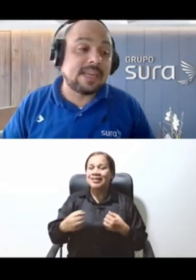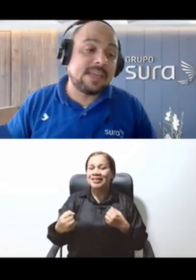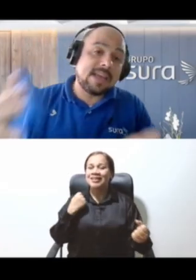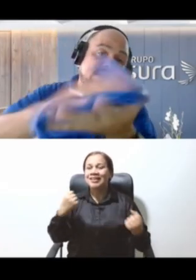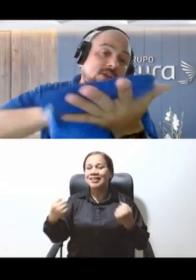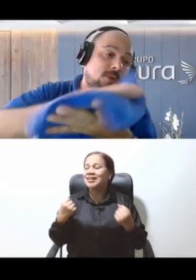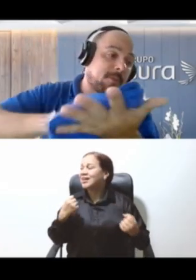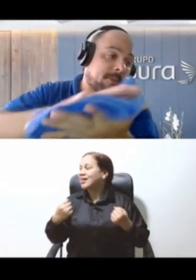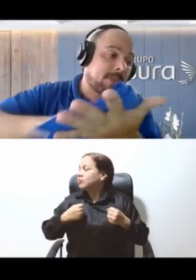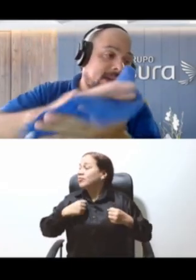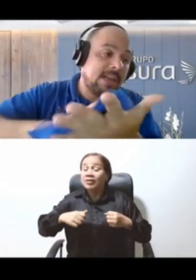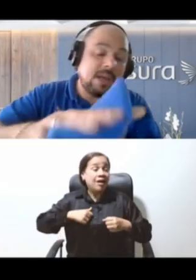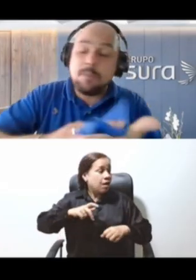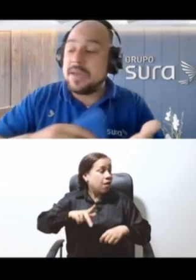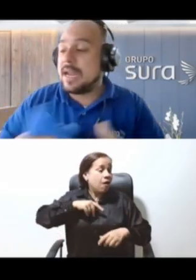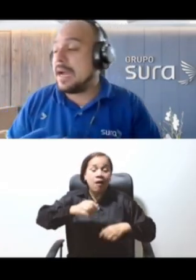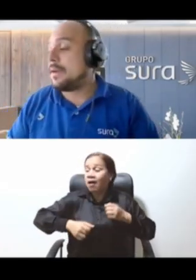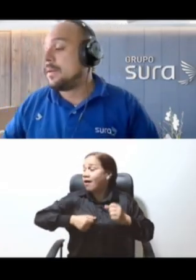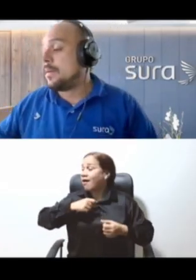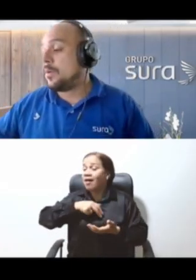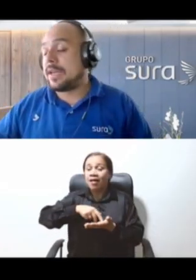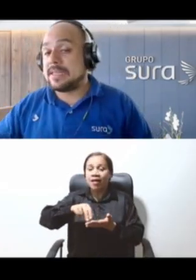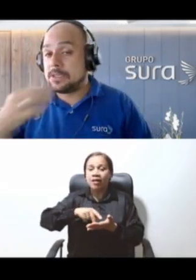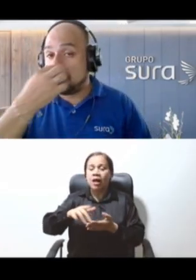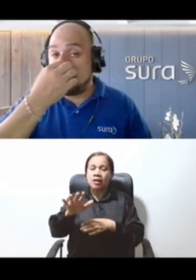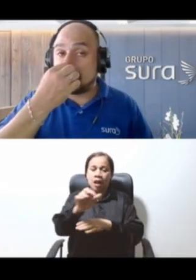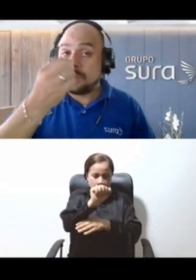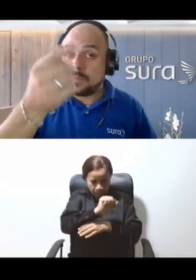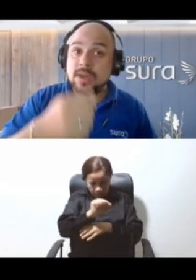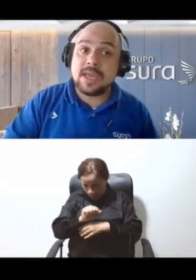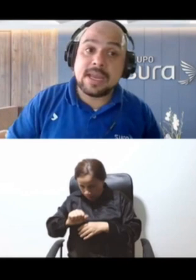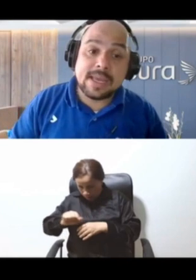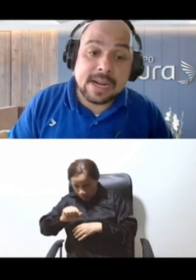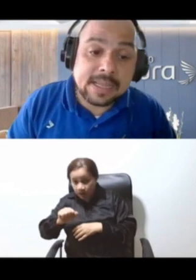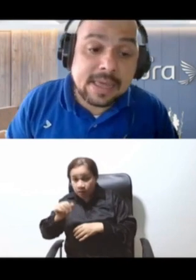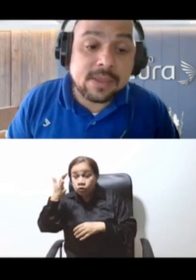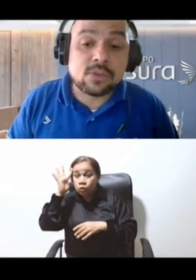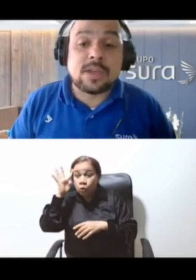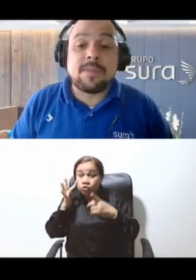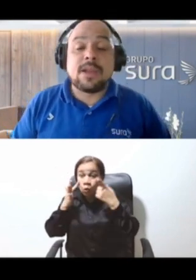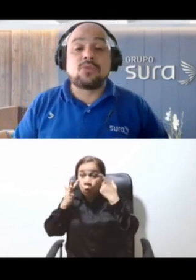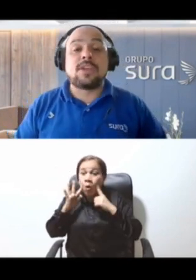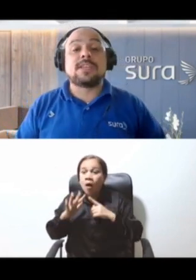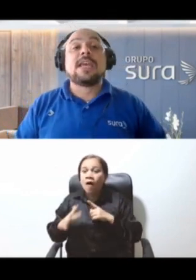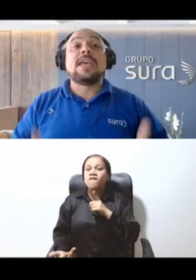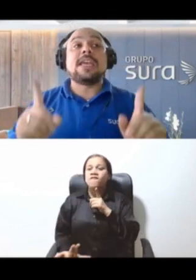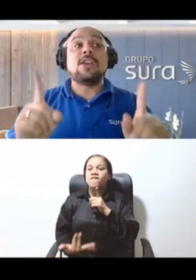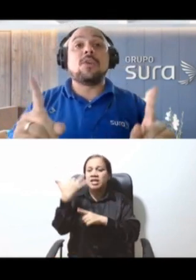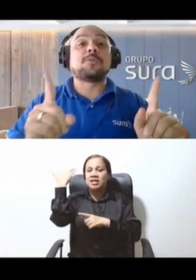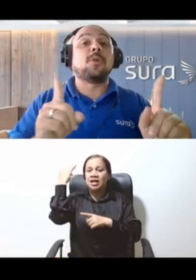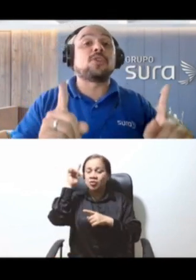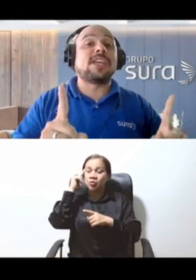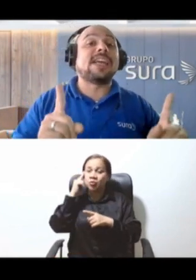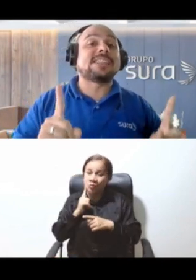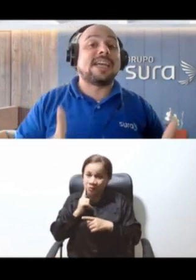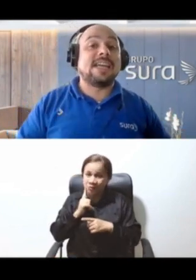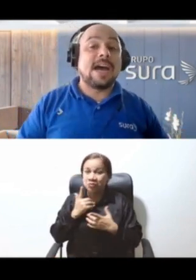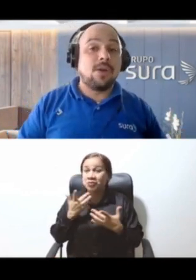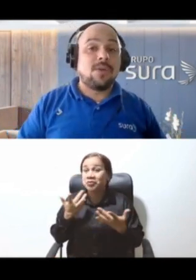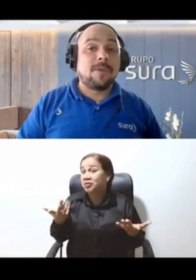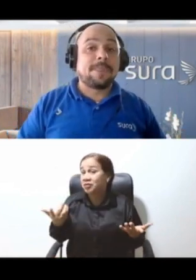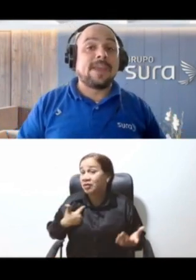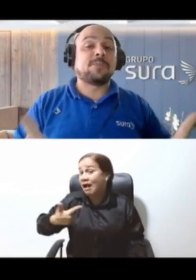la maquinita al gimnasio, límpiela, porque ese sudor puede generarle daños también a ustedes y no es por